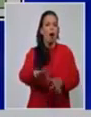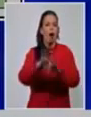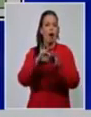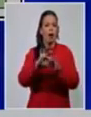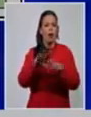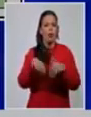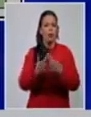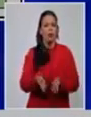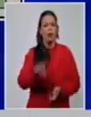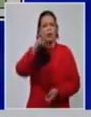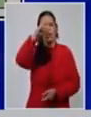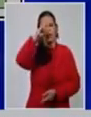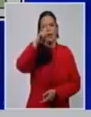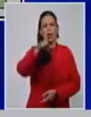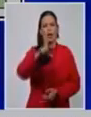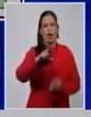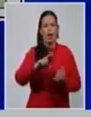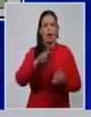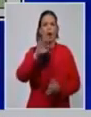pues Santa Clara, como dije ya,